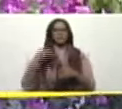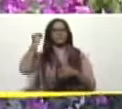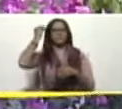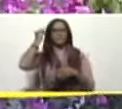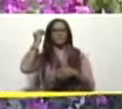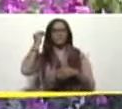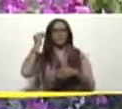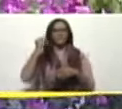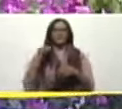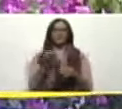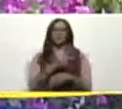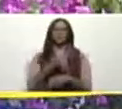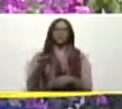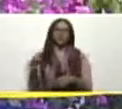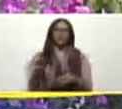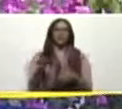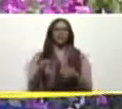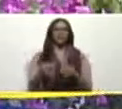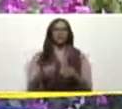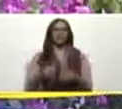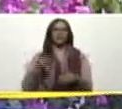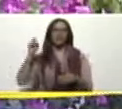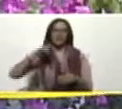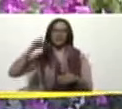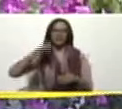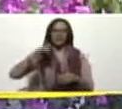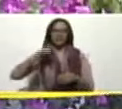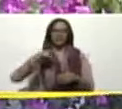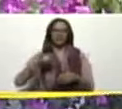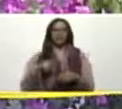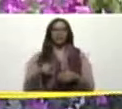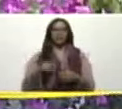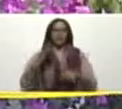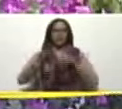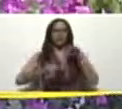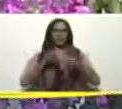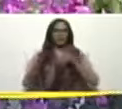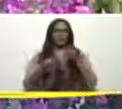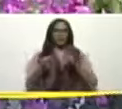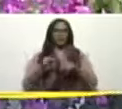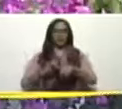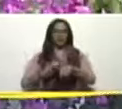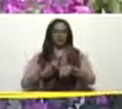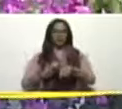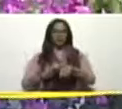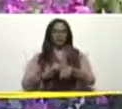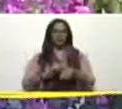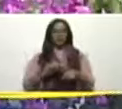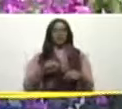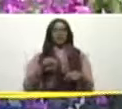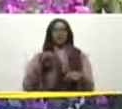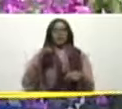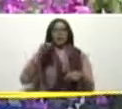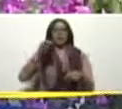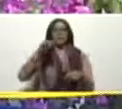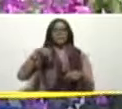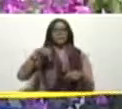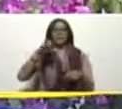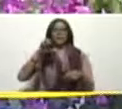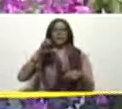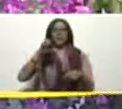es perfectamente pertinente lo que nos explica la doctora Petrizzo en